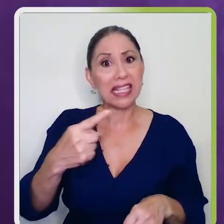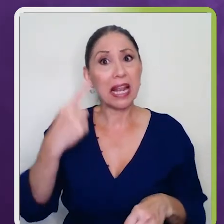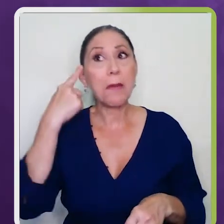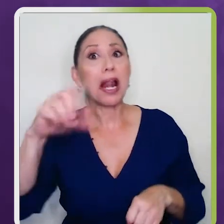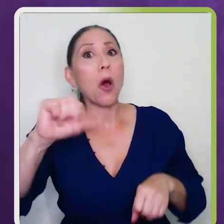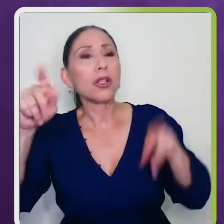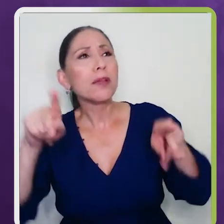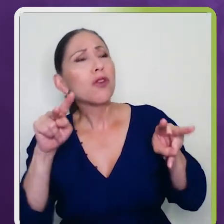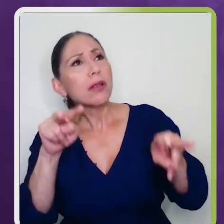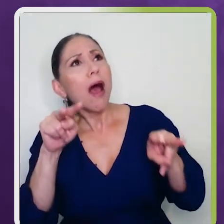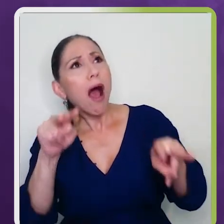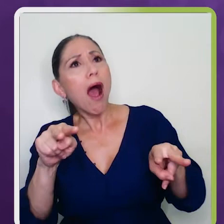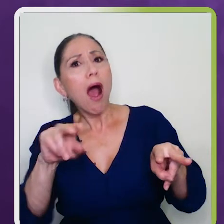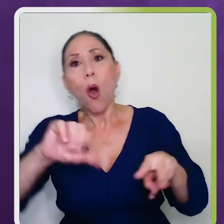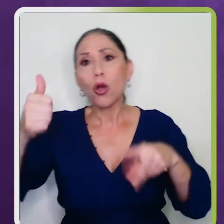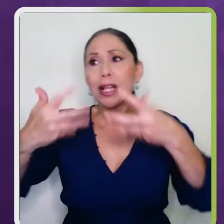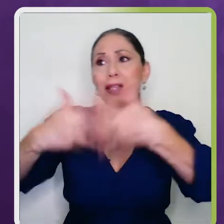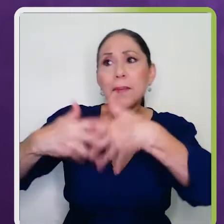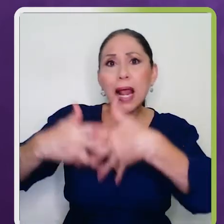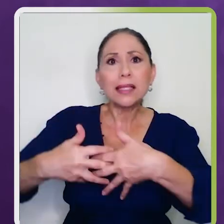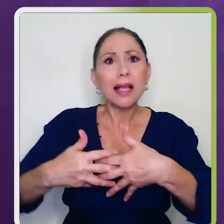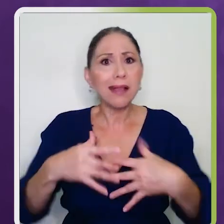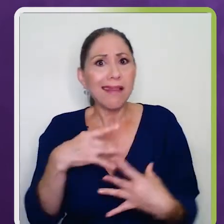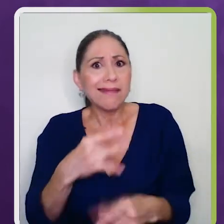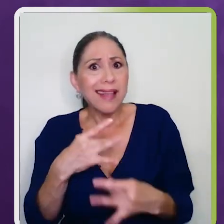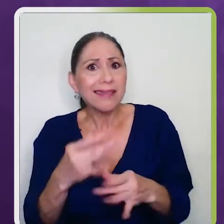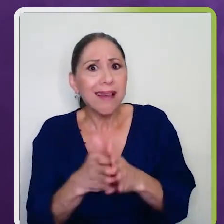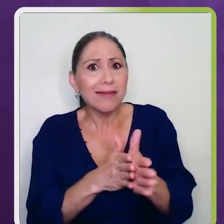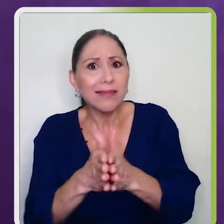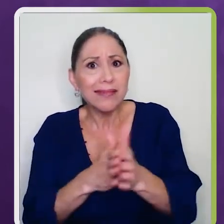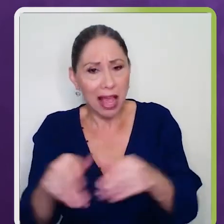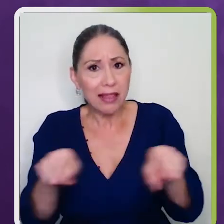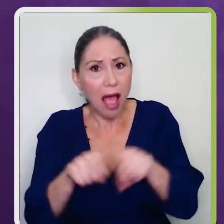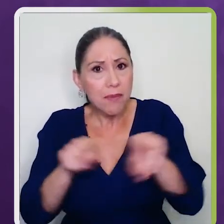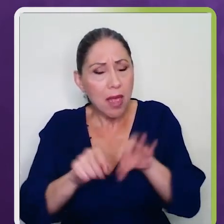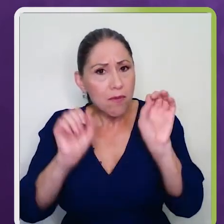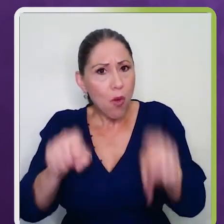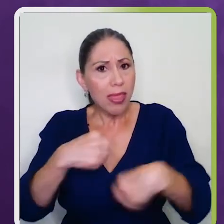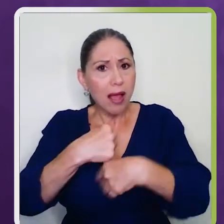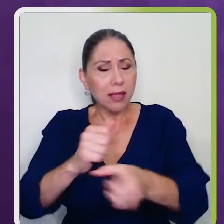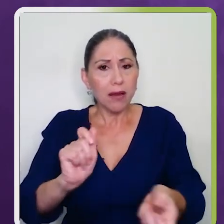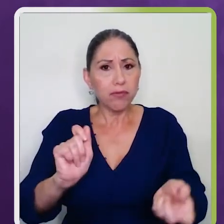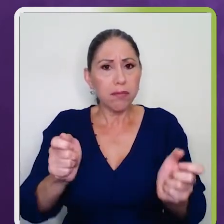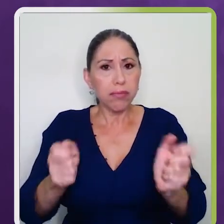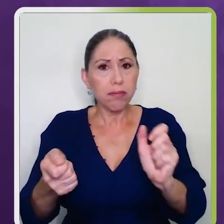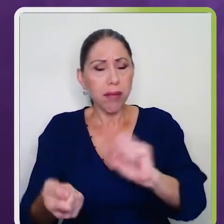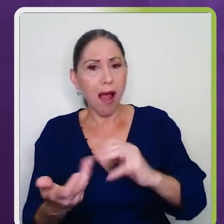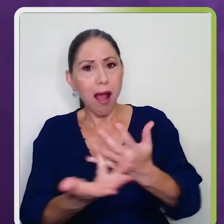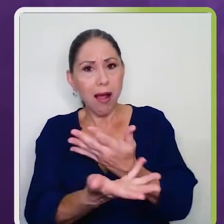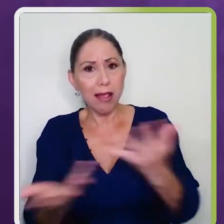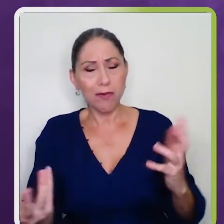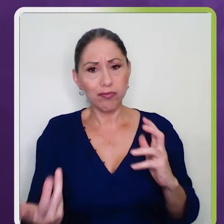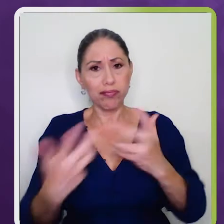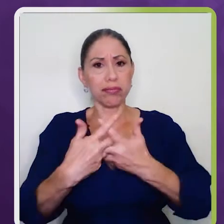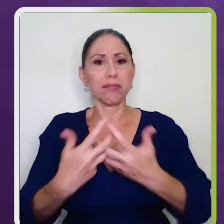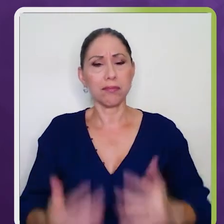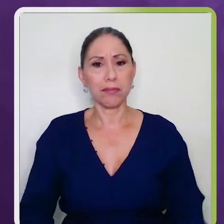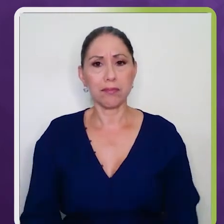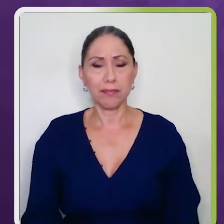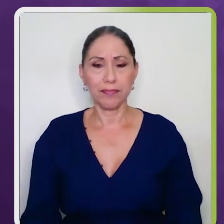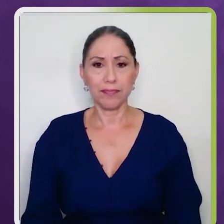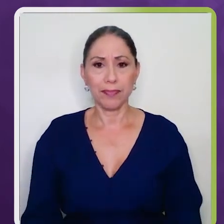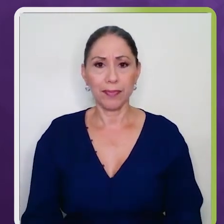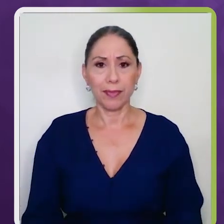otras iniciativas y otras empresas turísticas a que también apuesten por hacer estos ajustes, ¿verdad? Razonables.